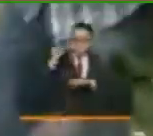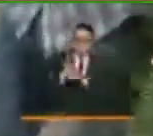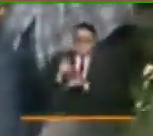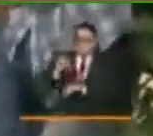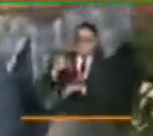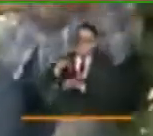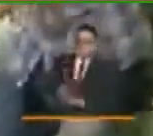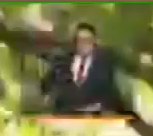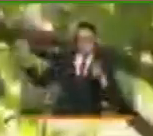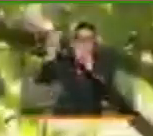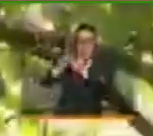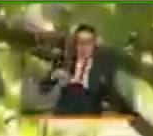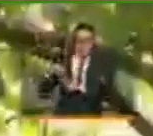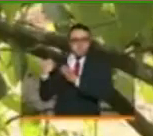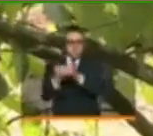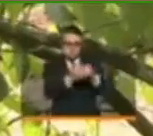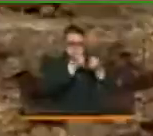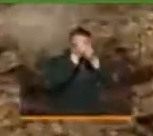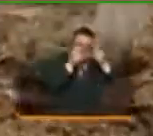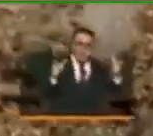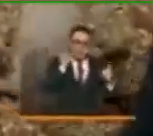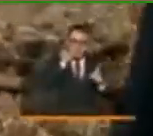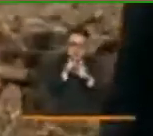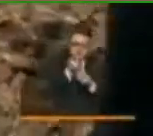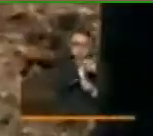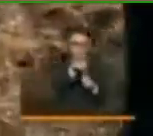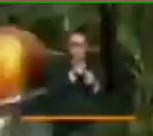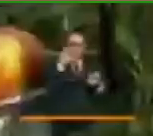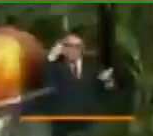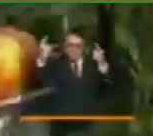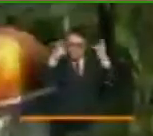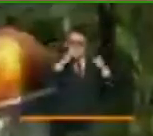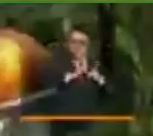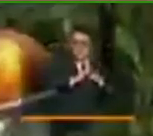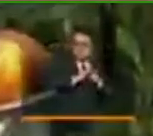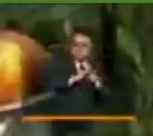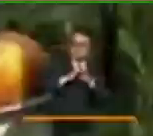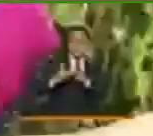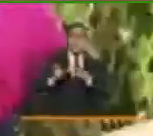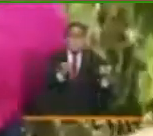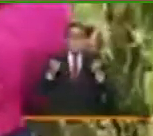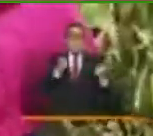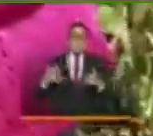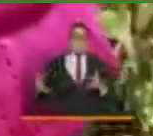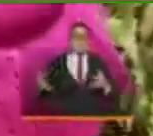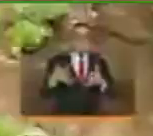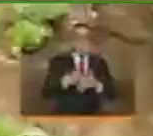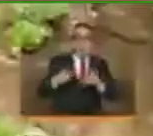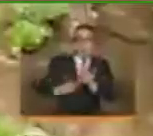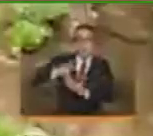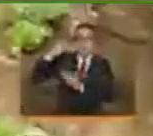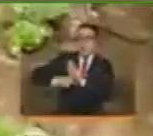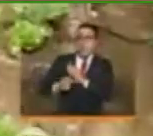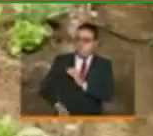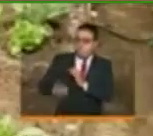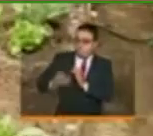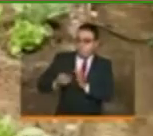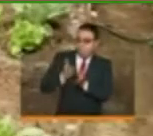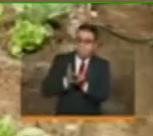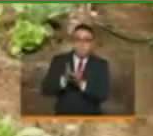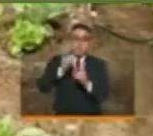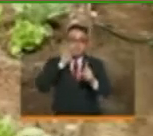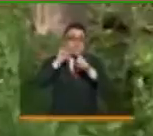los esfuerzos del Estado en el diseño e implementación de estrategias integrales y proyectos productivos sostenibles para recuperar la